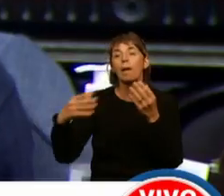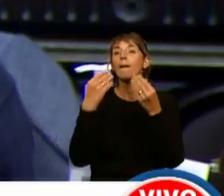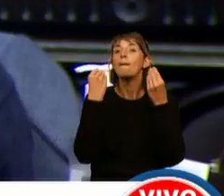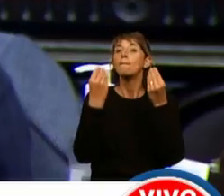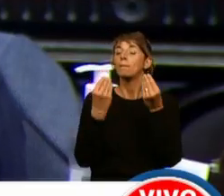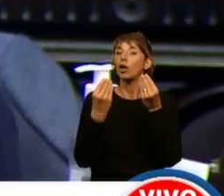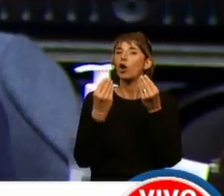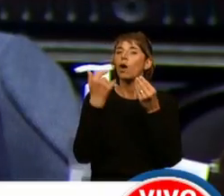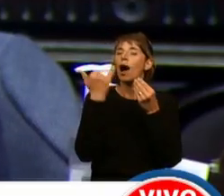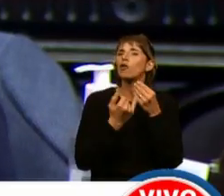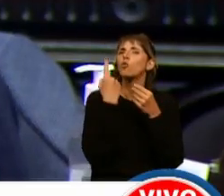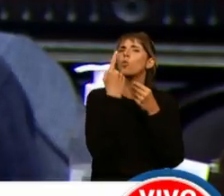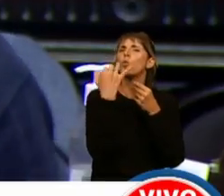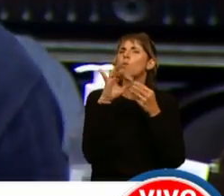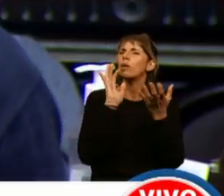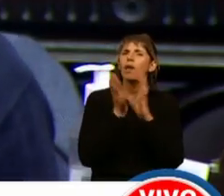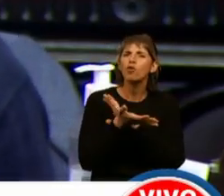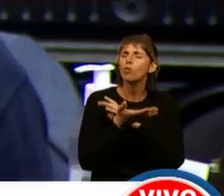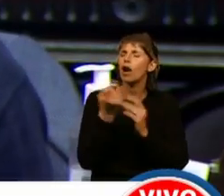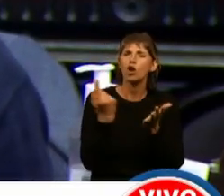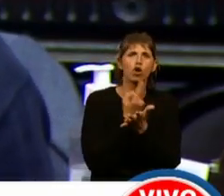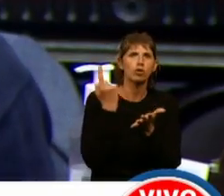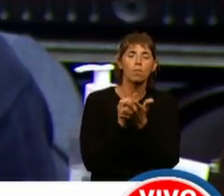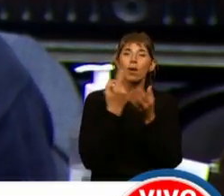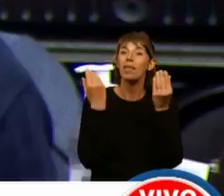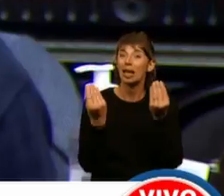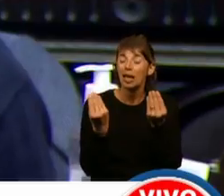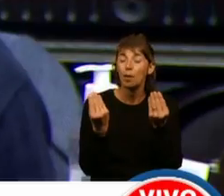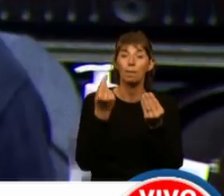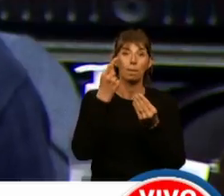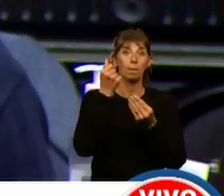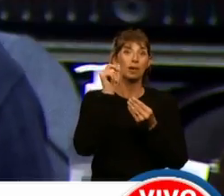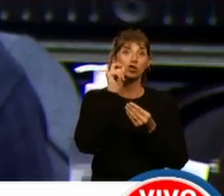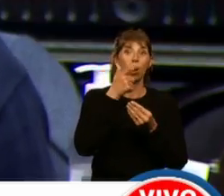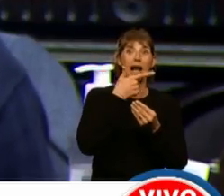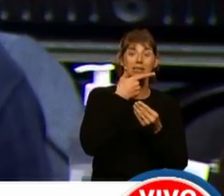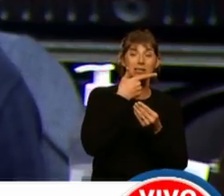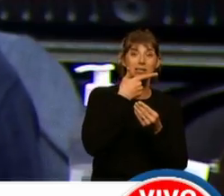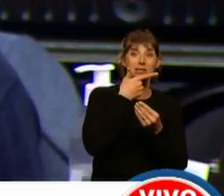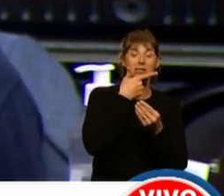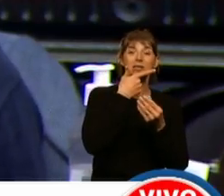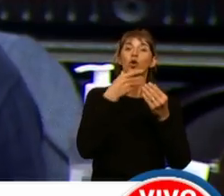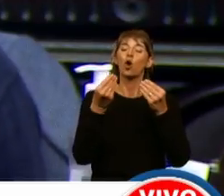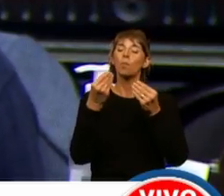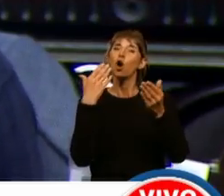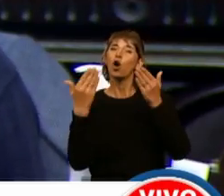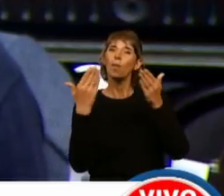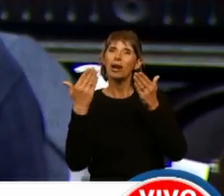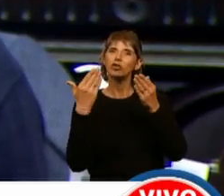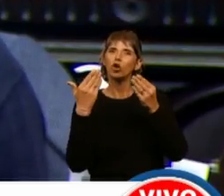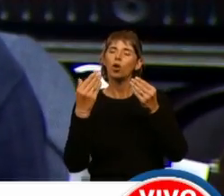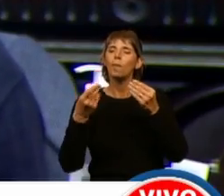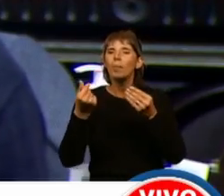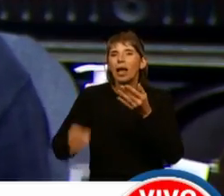sola manera en que no se la puede hacer que es que el precio del gas no sufrague el costo si el precio